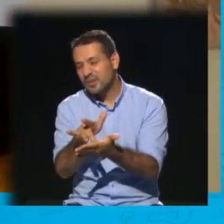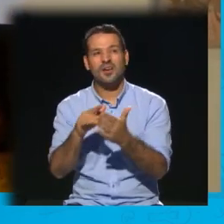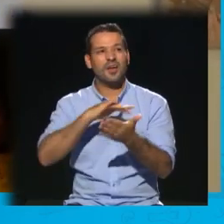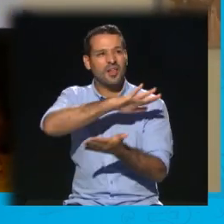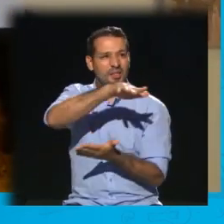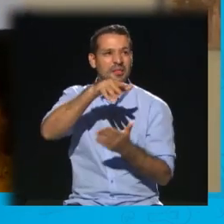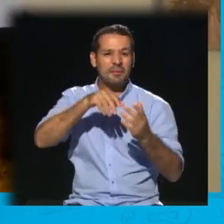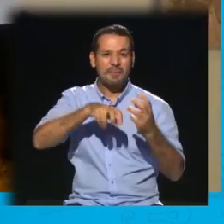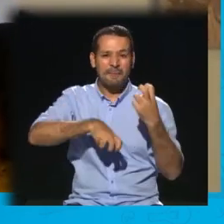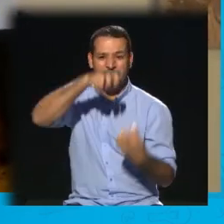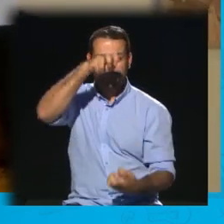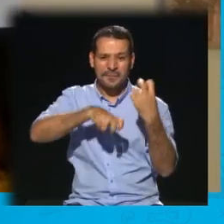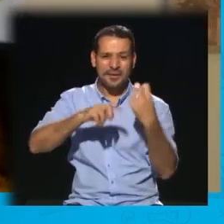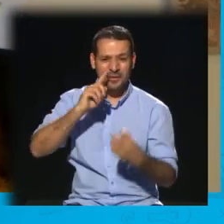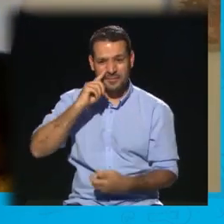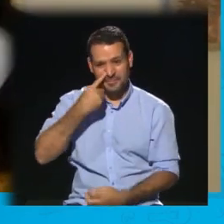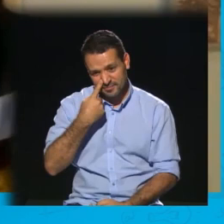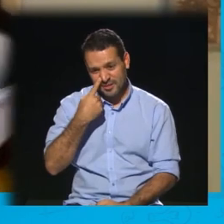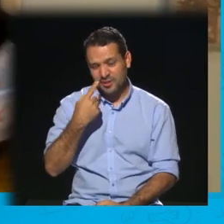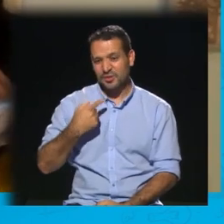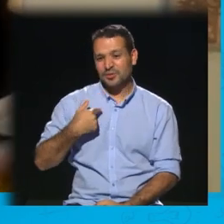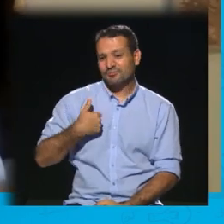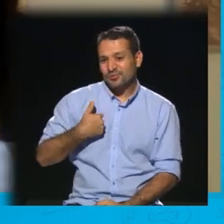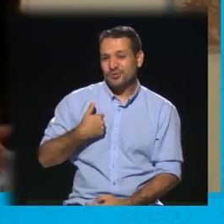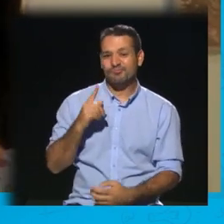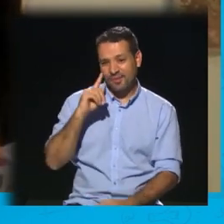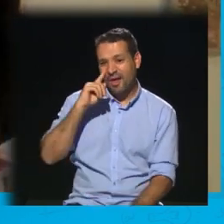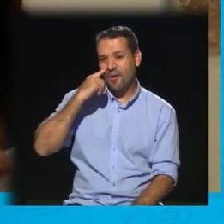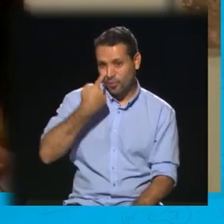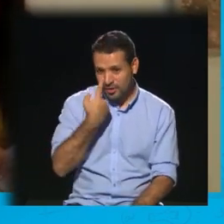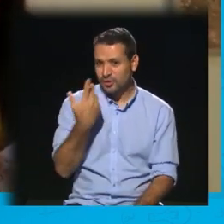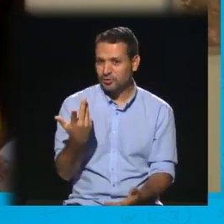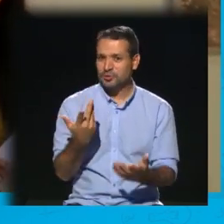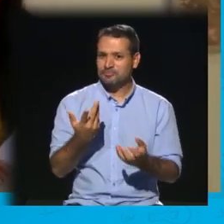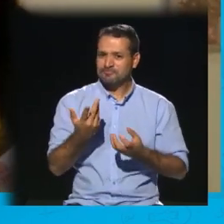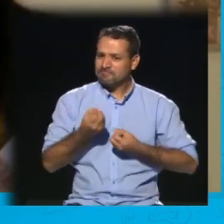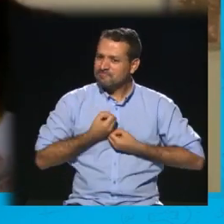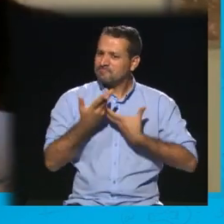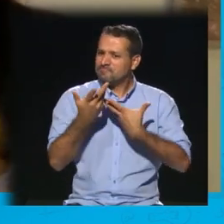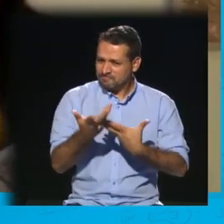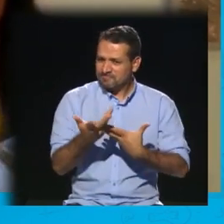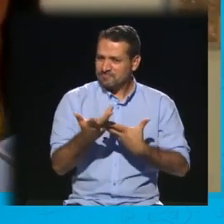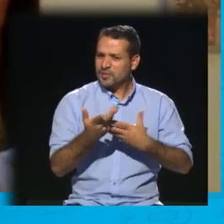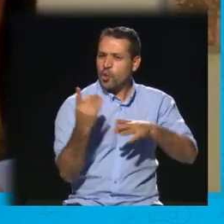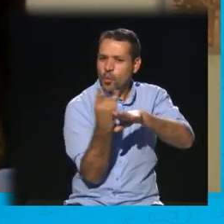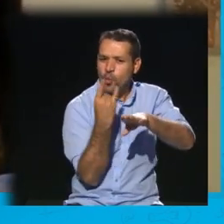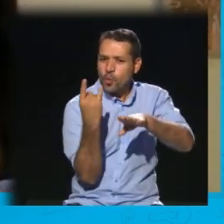aburrí. Fui al parque, sin embargo, me aburrí. Son expresiones que hacen parte del lenguaje y a estas expresiones se les